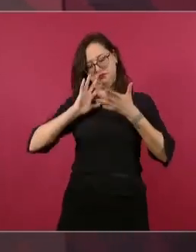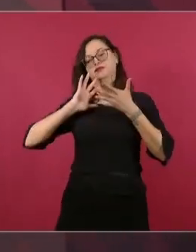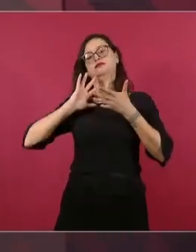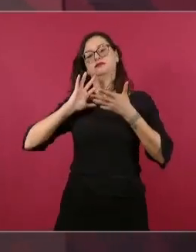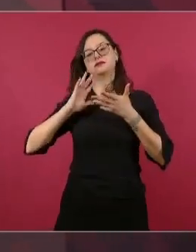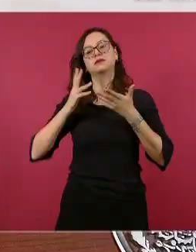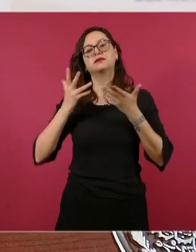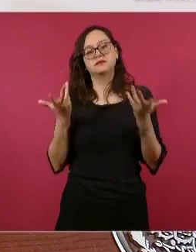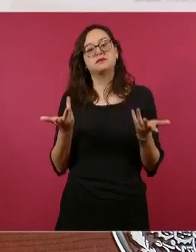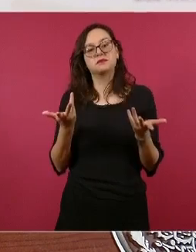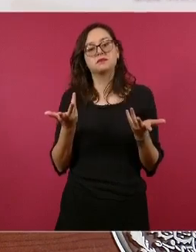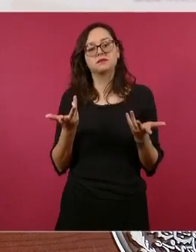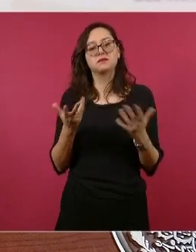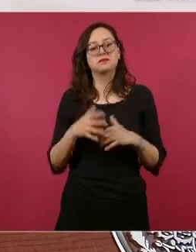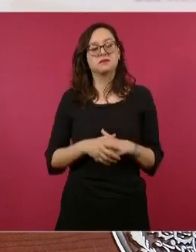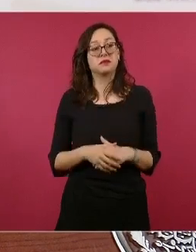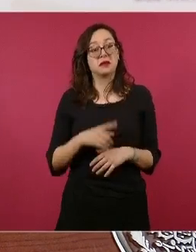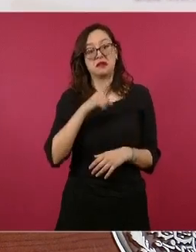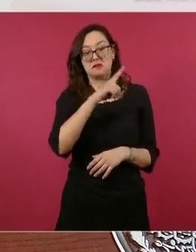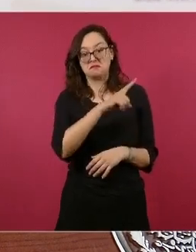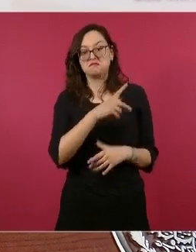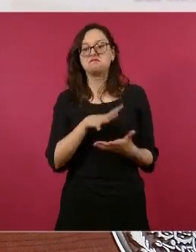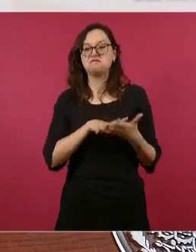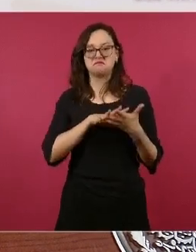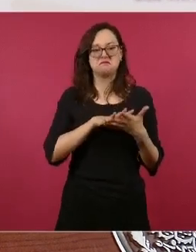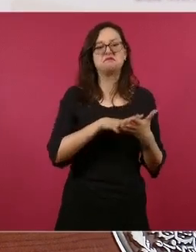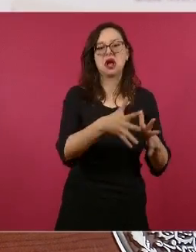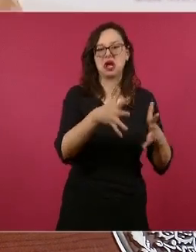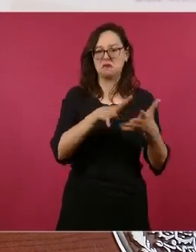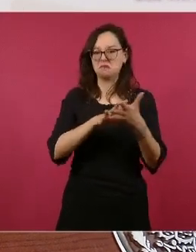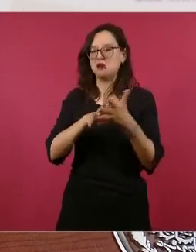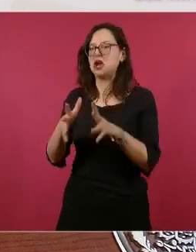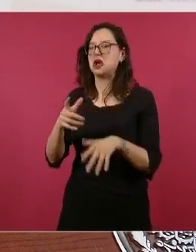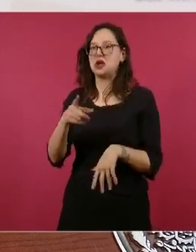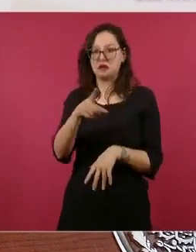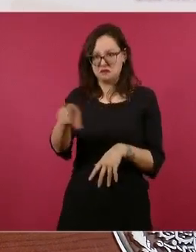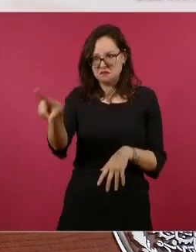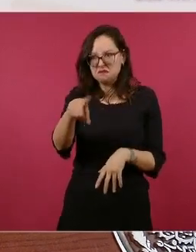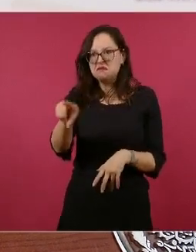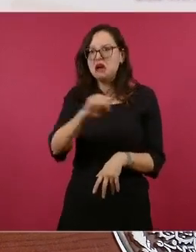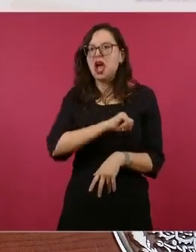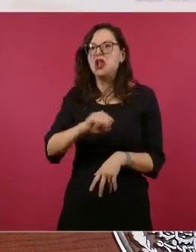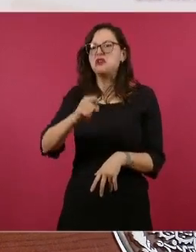enfrentarla con la violencia y el mal hay que enfrentarlo con el mal